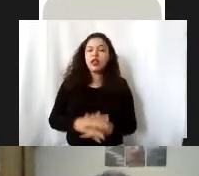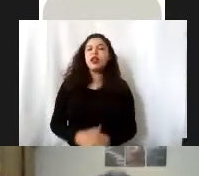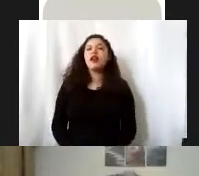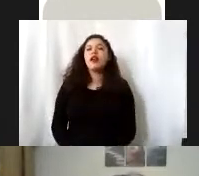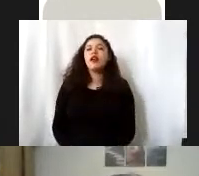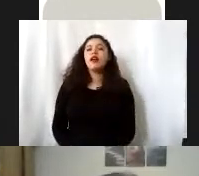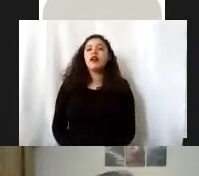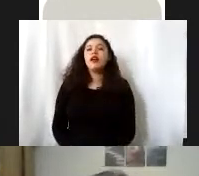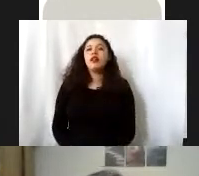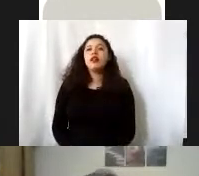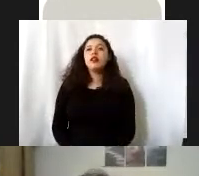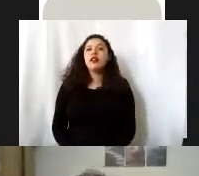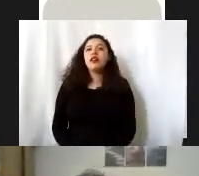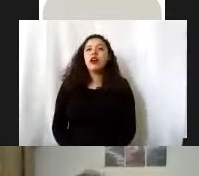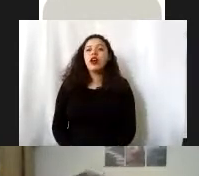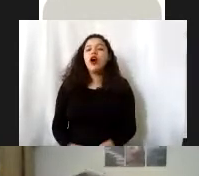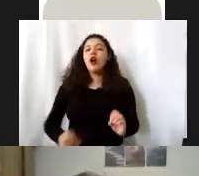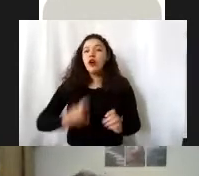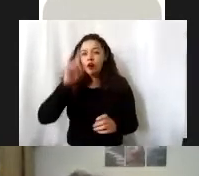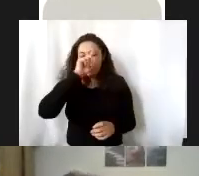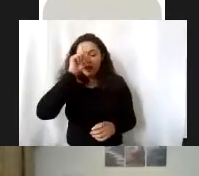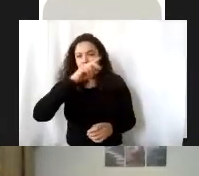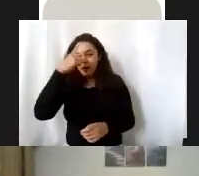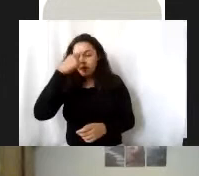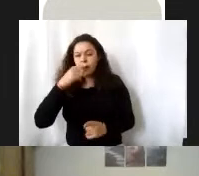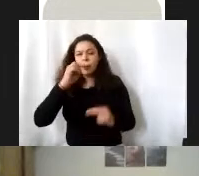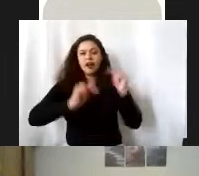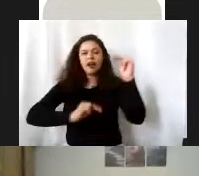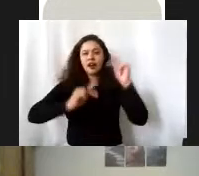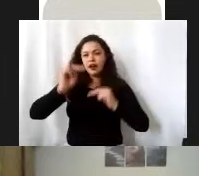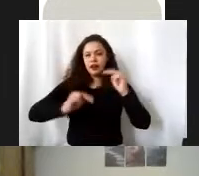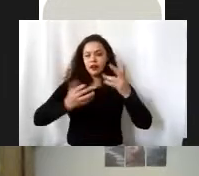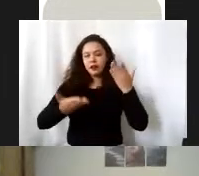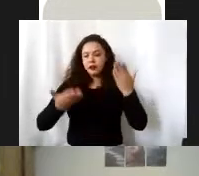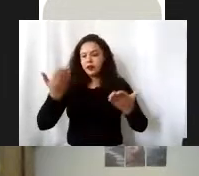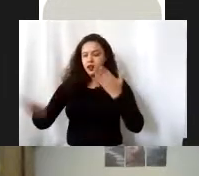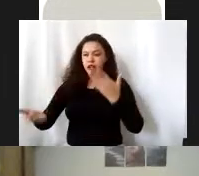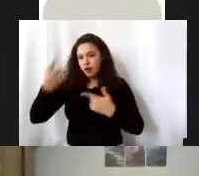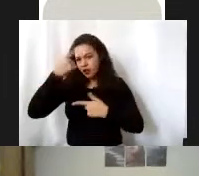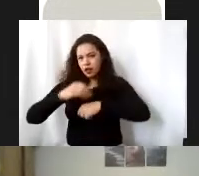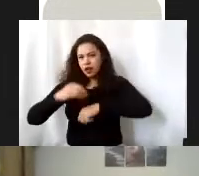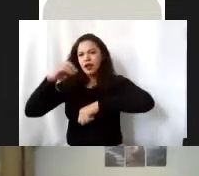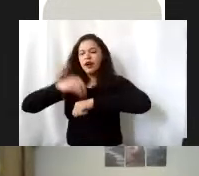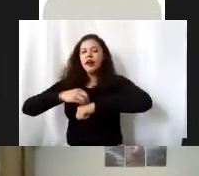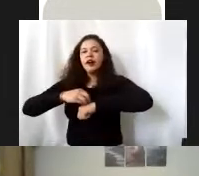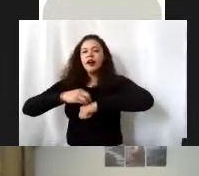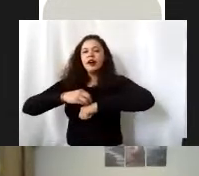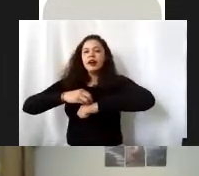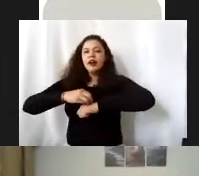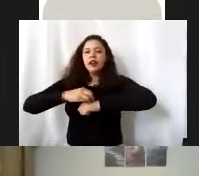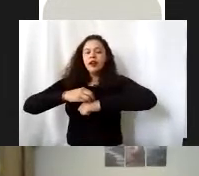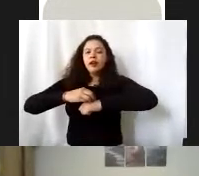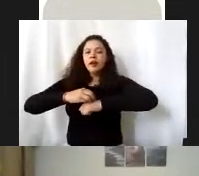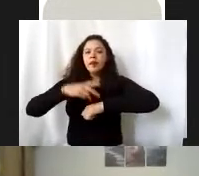de criterios o de parámetros para determinar cuáles son